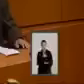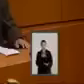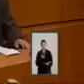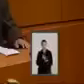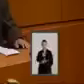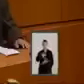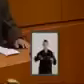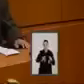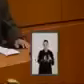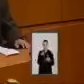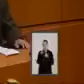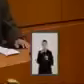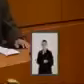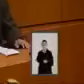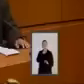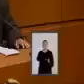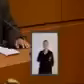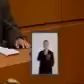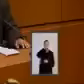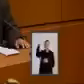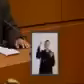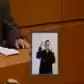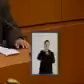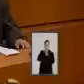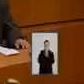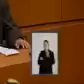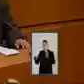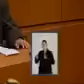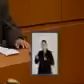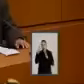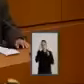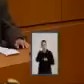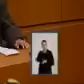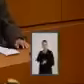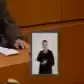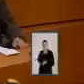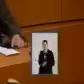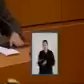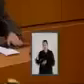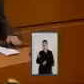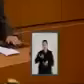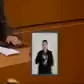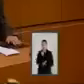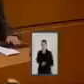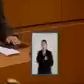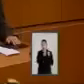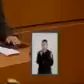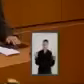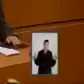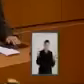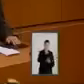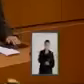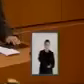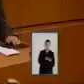allá en el local de un banco, Banamex. Será porque los capitalistas nos protegen más que el